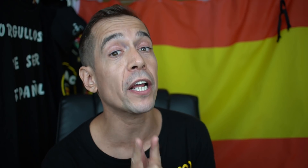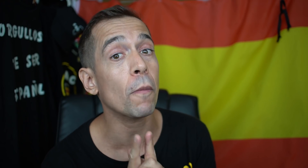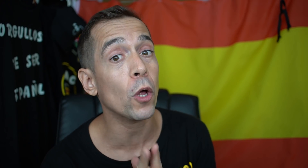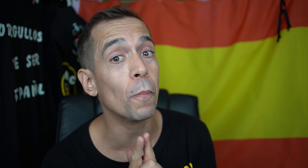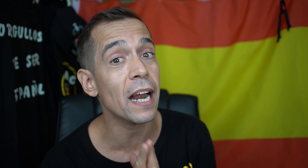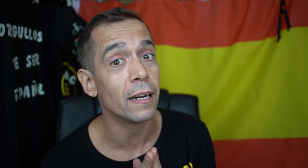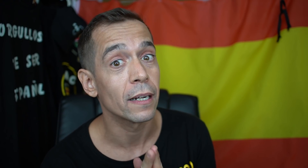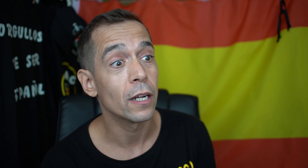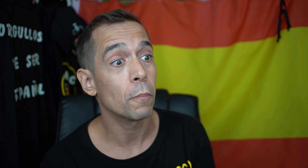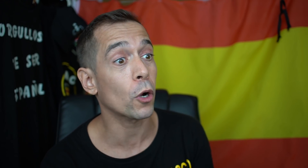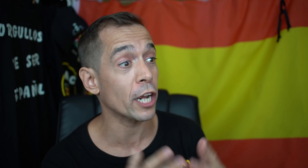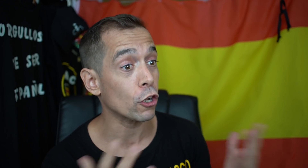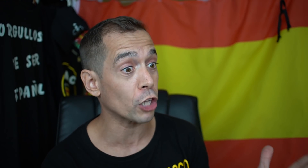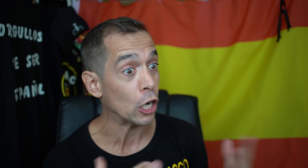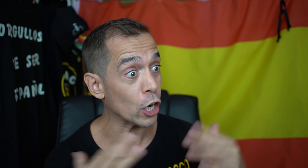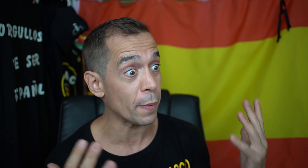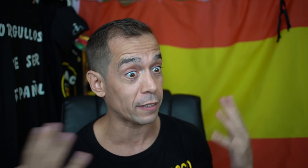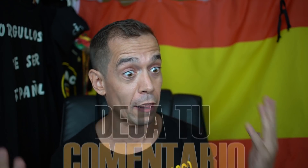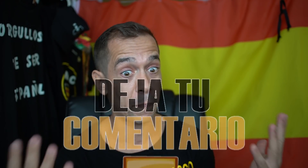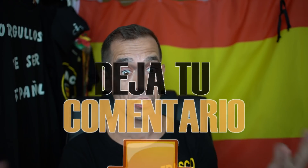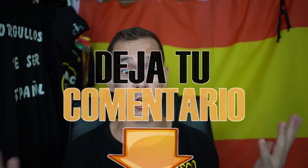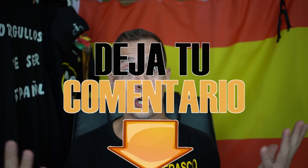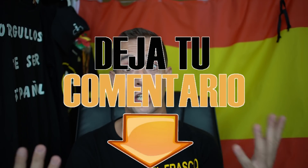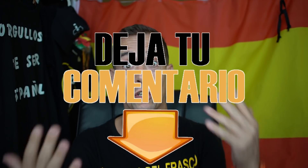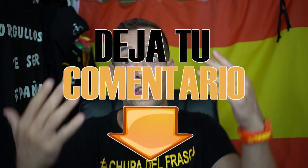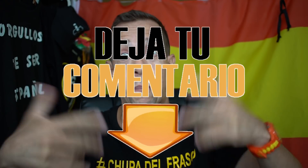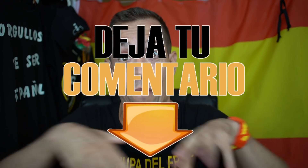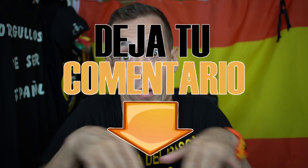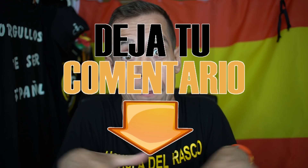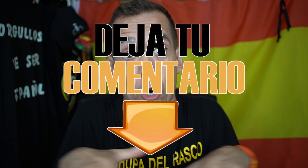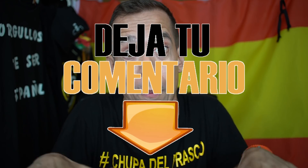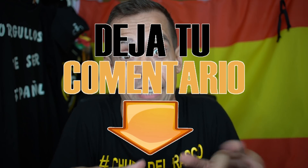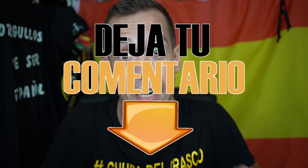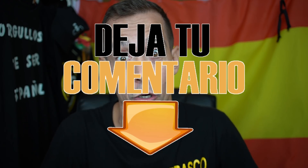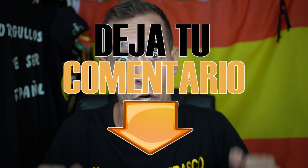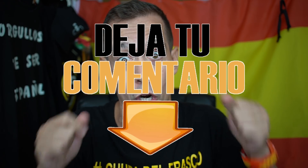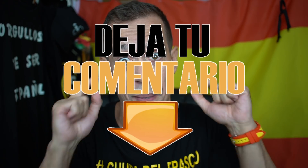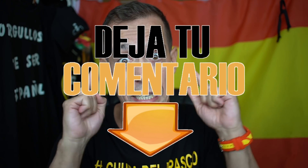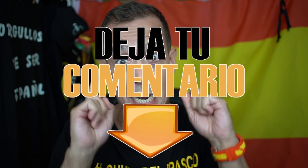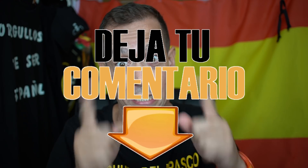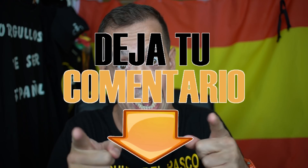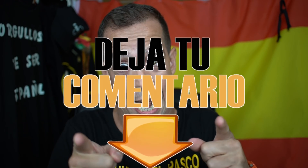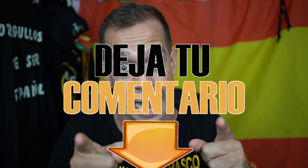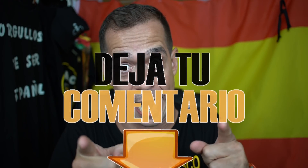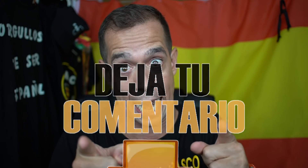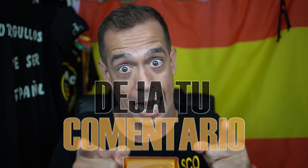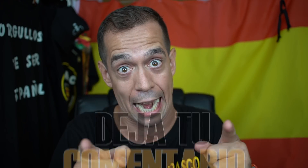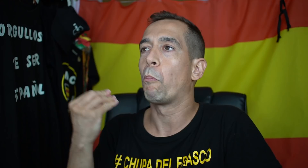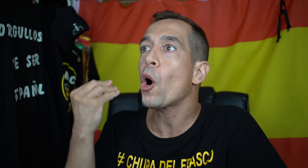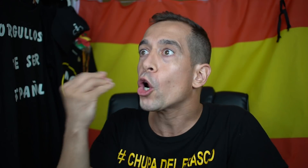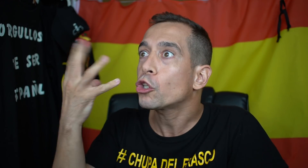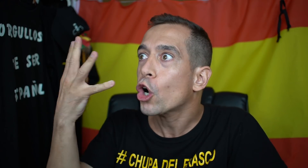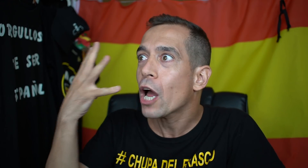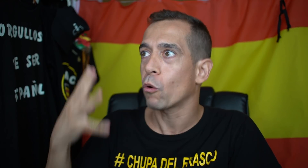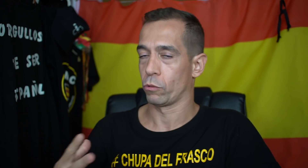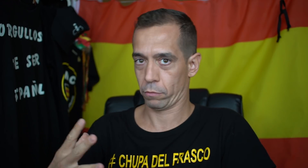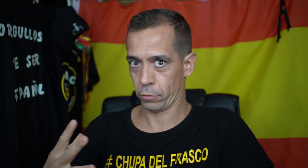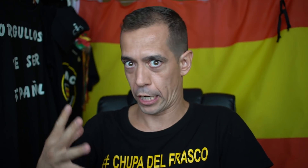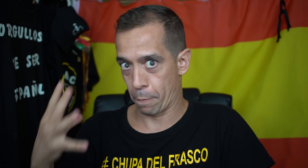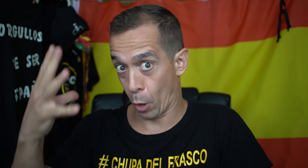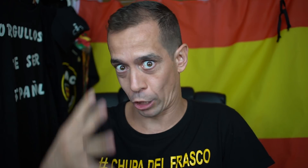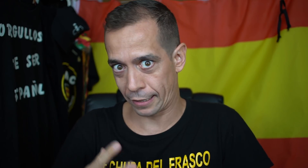sabéis por qué no puedo opinar? Porque no tengo libertad de expresión. Entonces, por favor, déjame en comentarios lo que piensas. Por otro